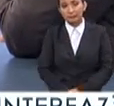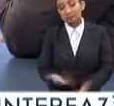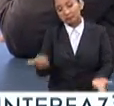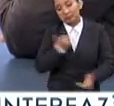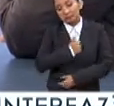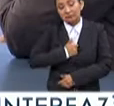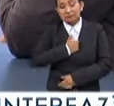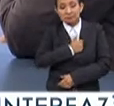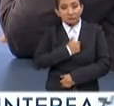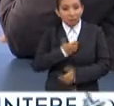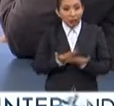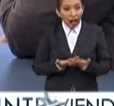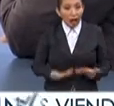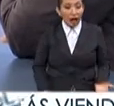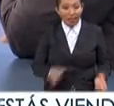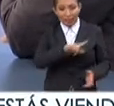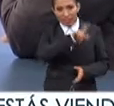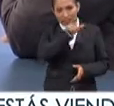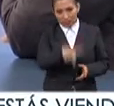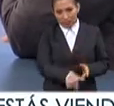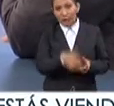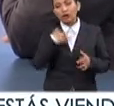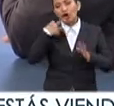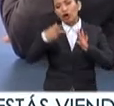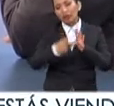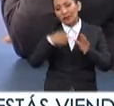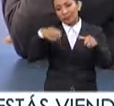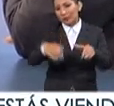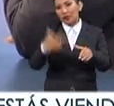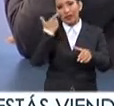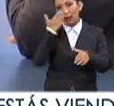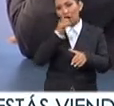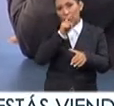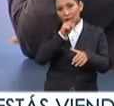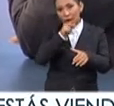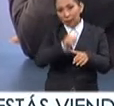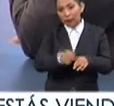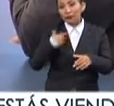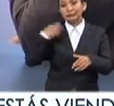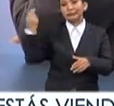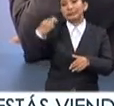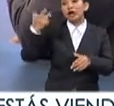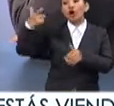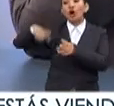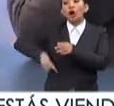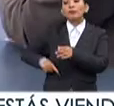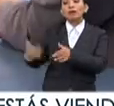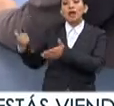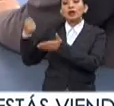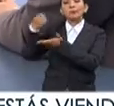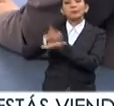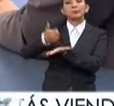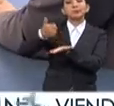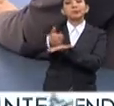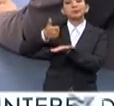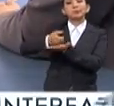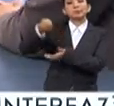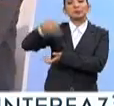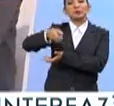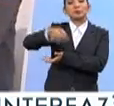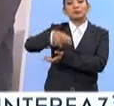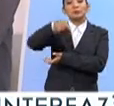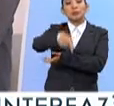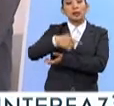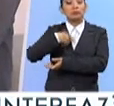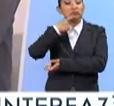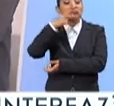desgraciadamente después se repitió lo que no quería octavio paz- la dependencia de un patrocinio que finalmente